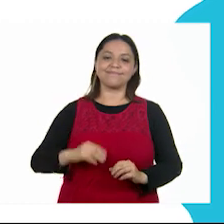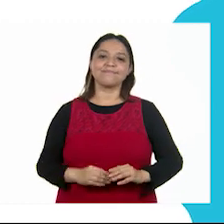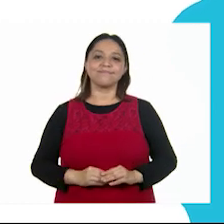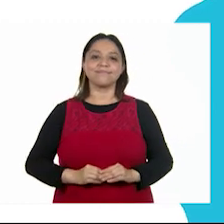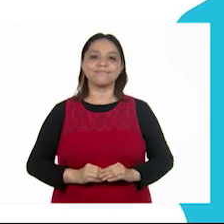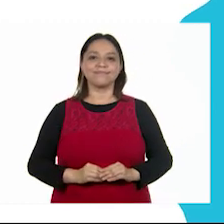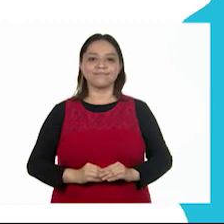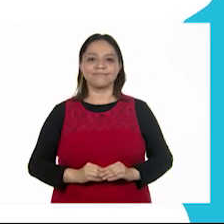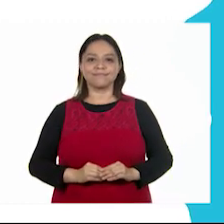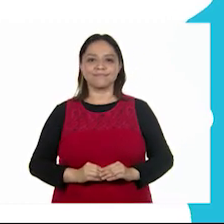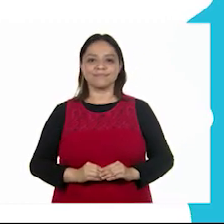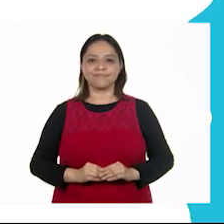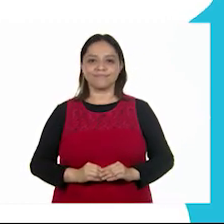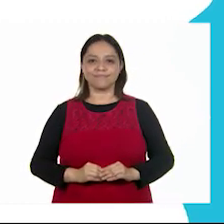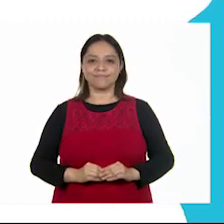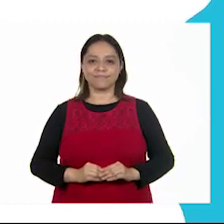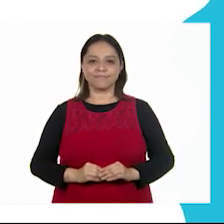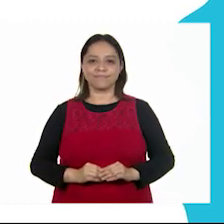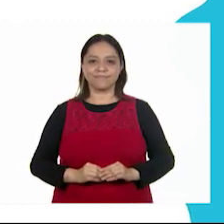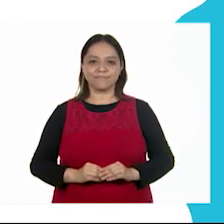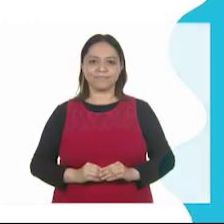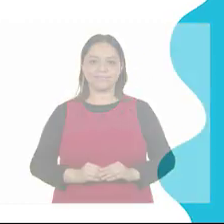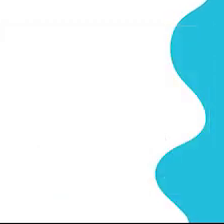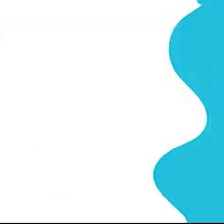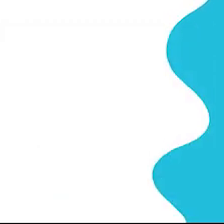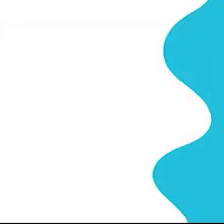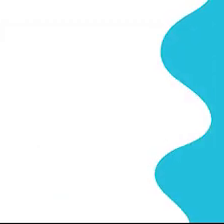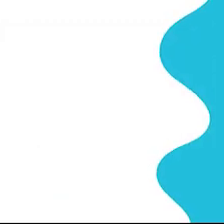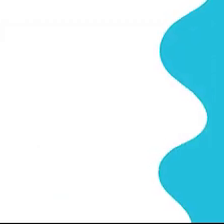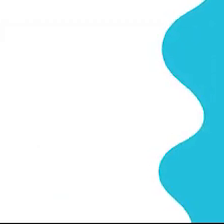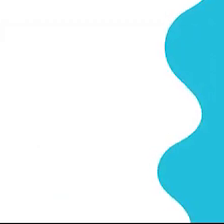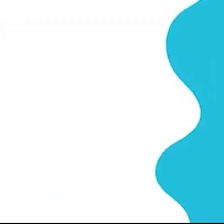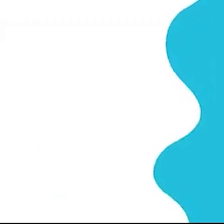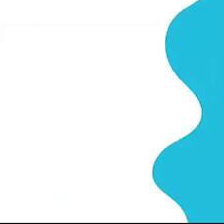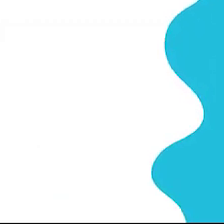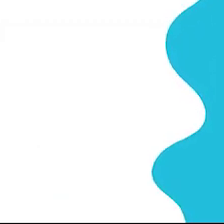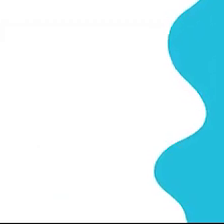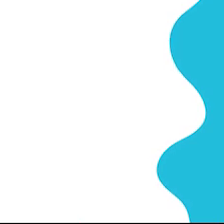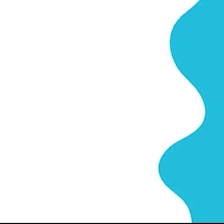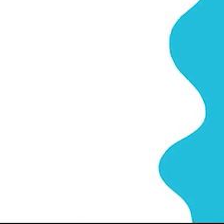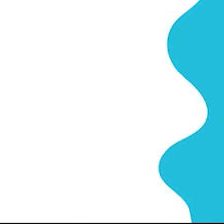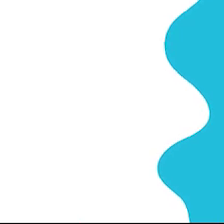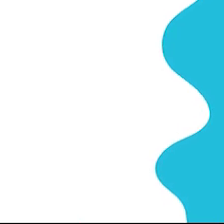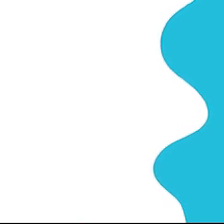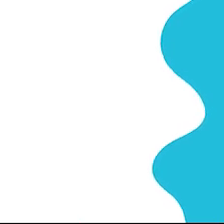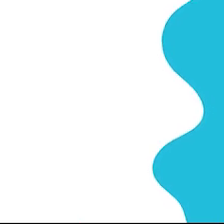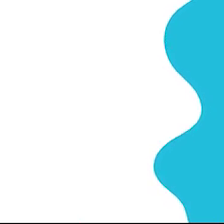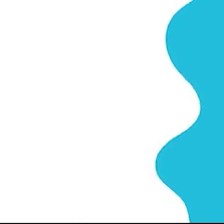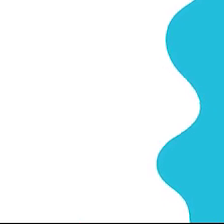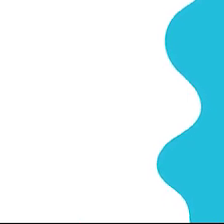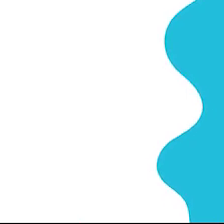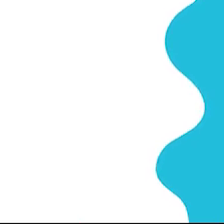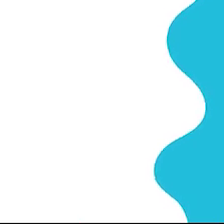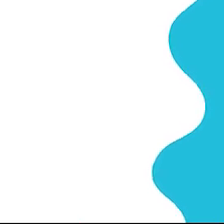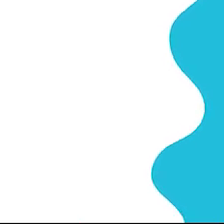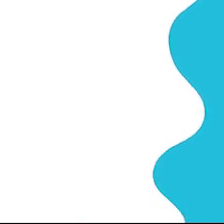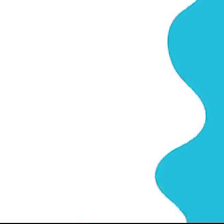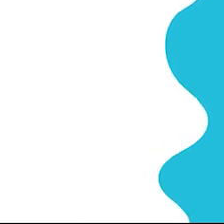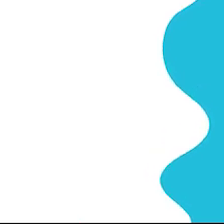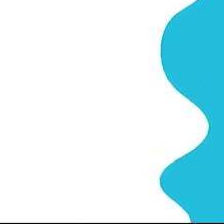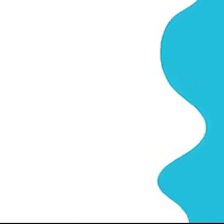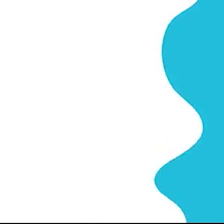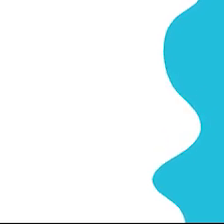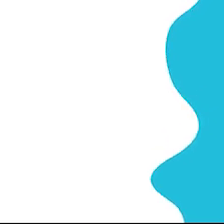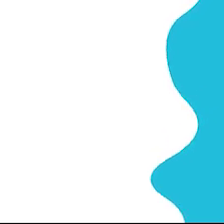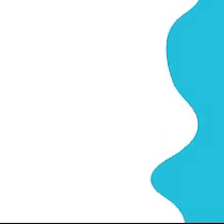.cep.gov.mx Aprende en Casa.cep.gov